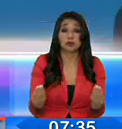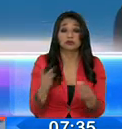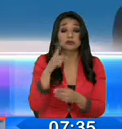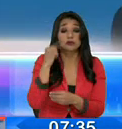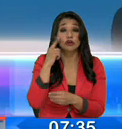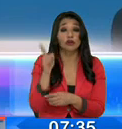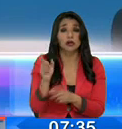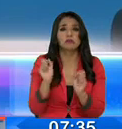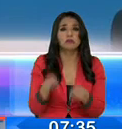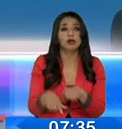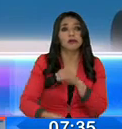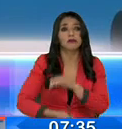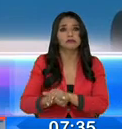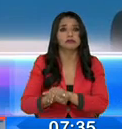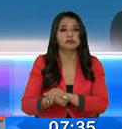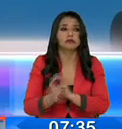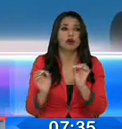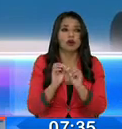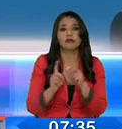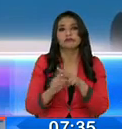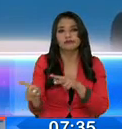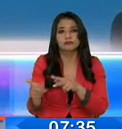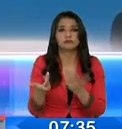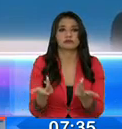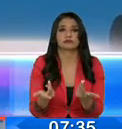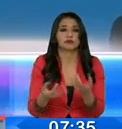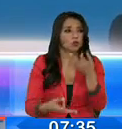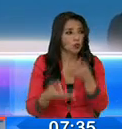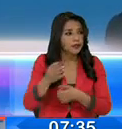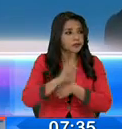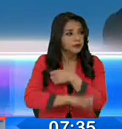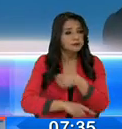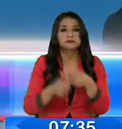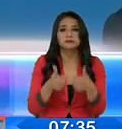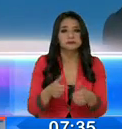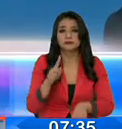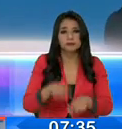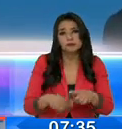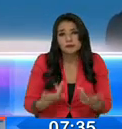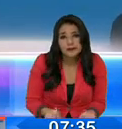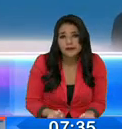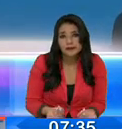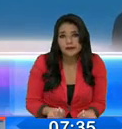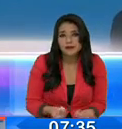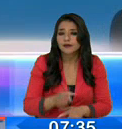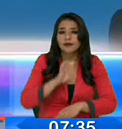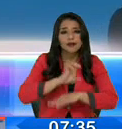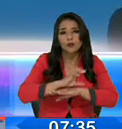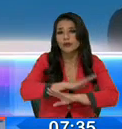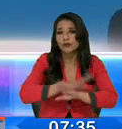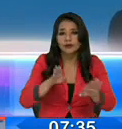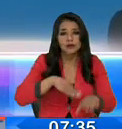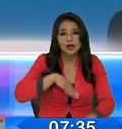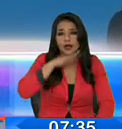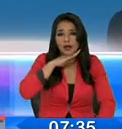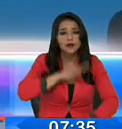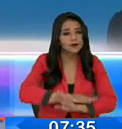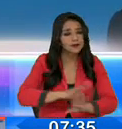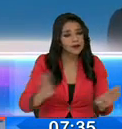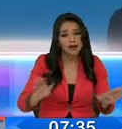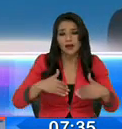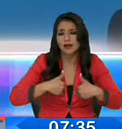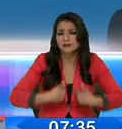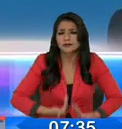y no enfrentar de manera adecuada a la justicia esto va a botar al país esto agota al país porque ciertamente